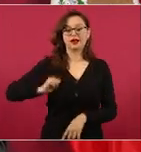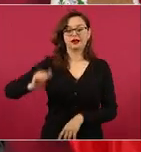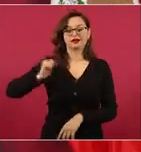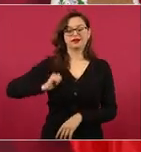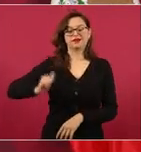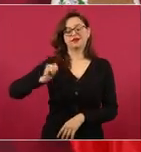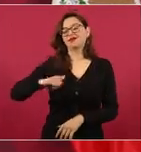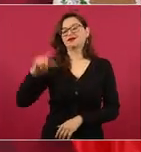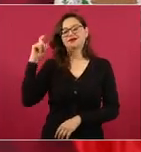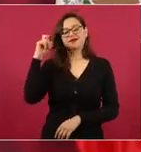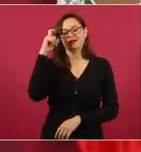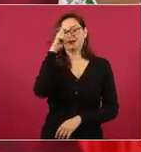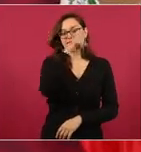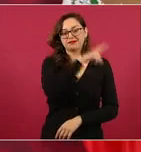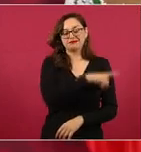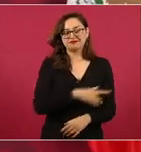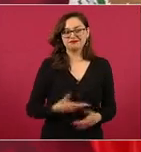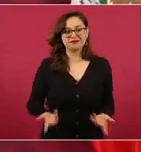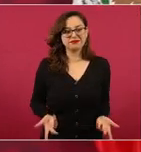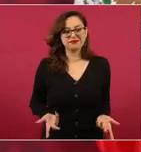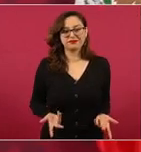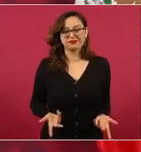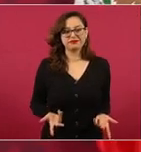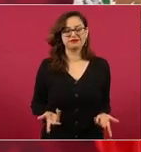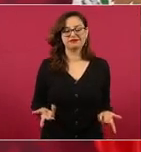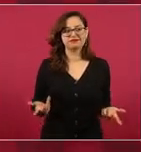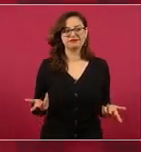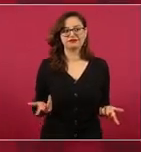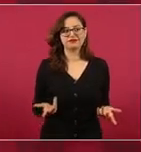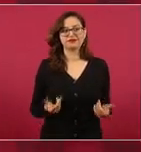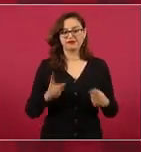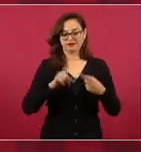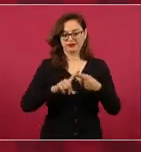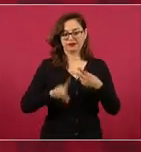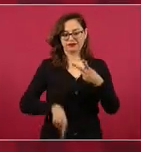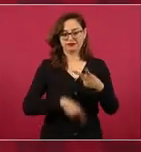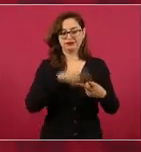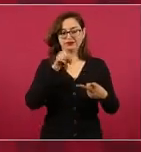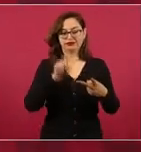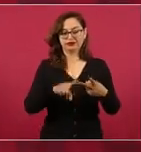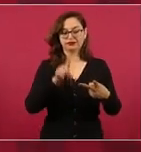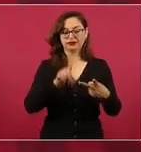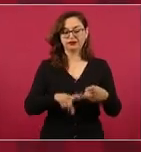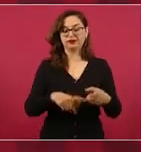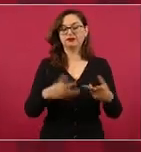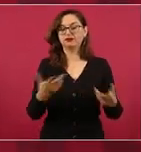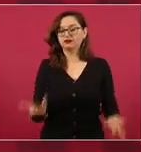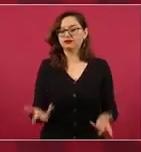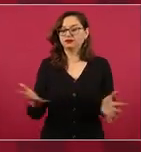porque en Tabasco no había tradición democrática. En otros estados